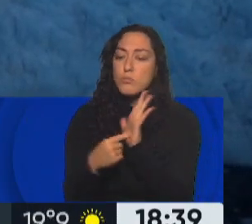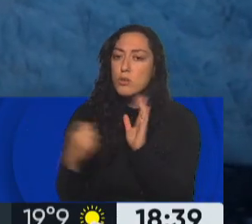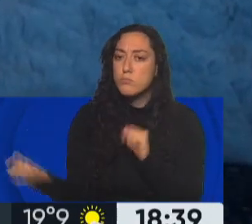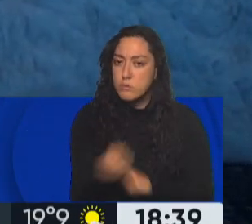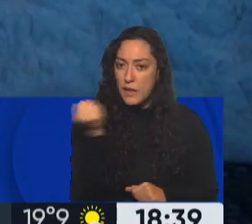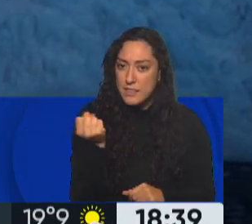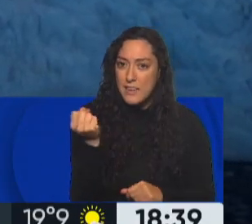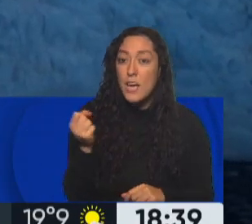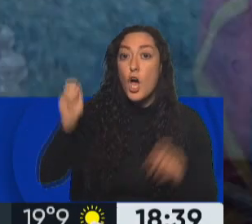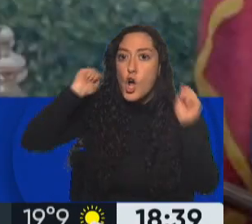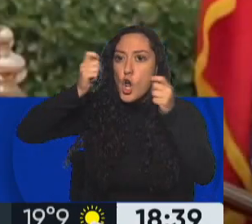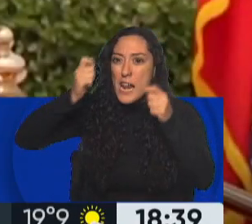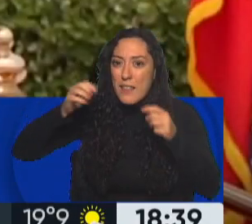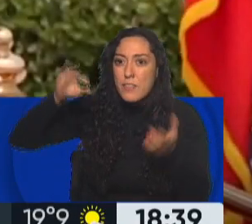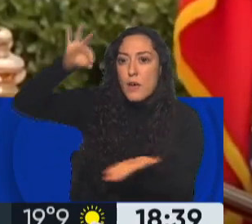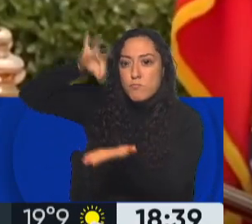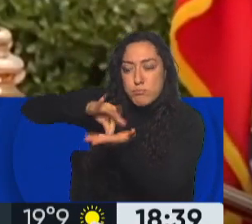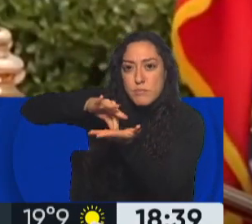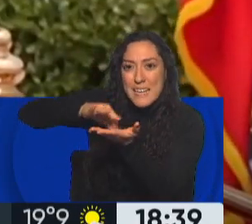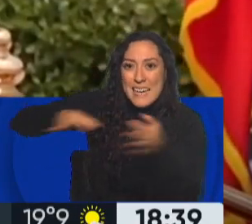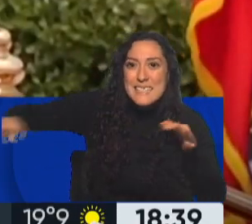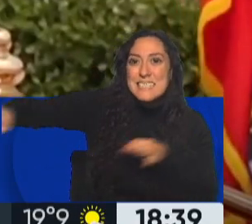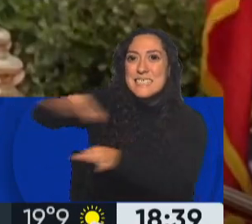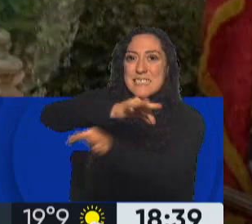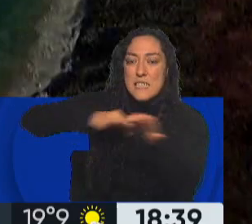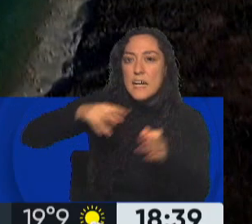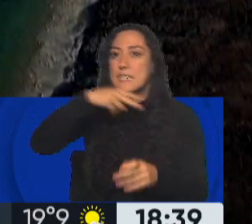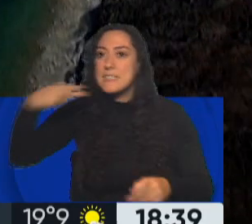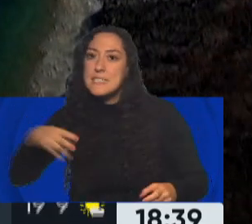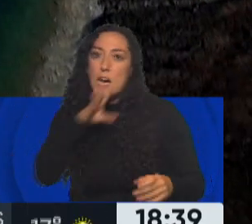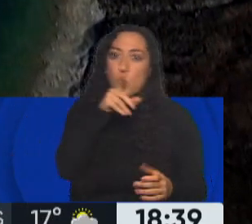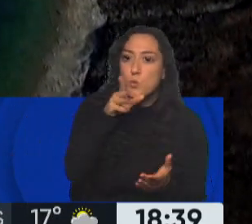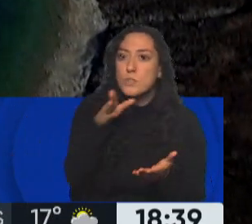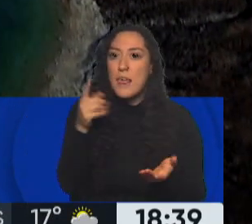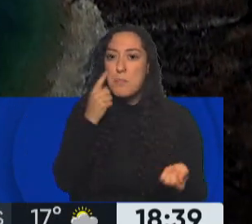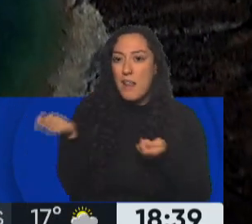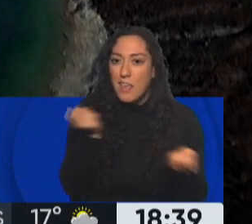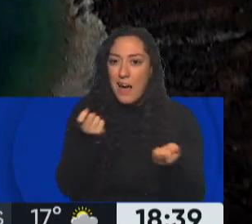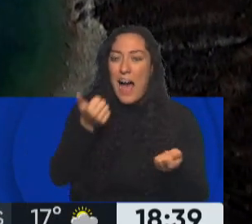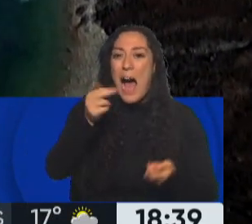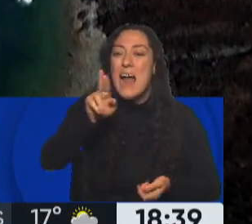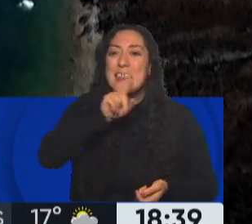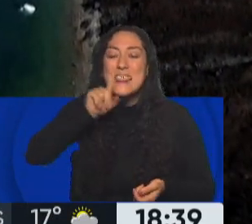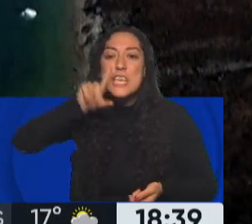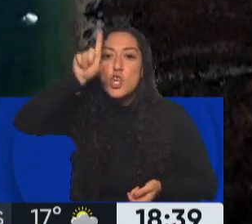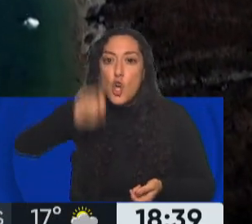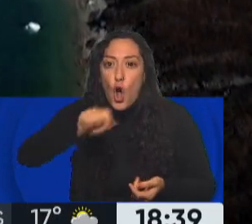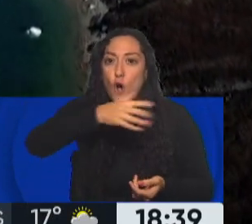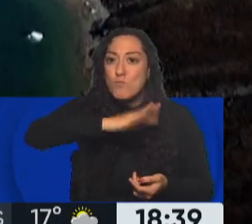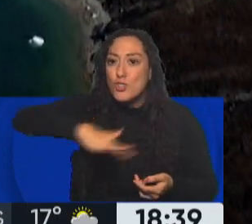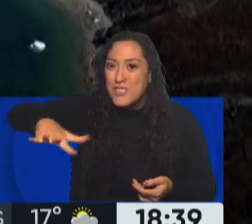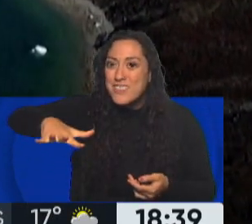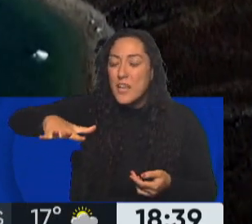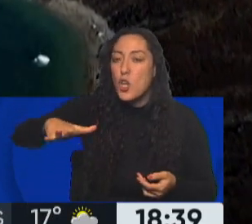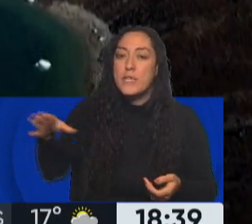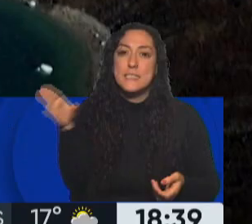ubicación estratégica de Groenlandia en la disputa con Rusia y China por el control del Ártico, que considera vital para la seguridad nacional de